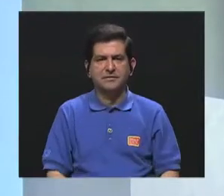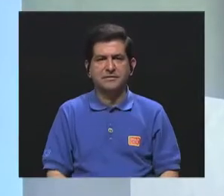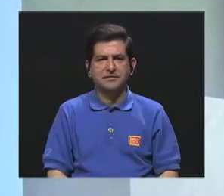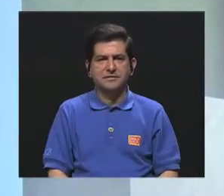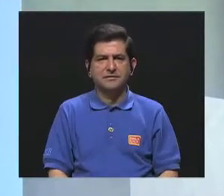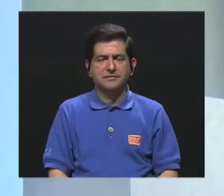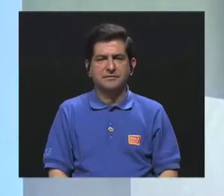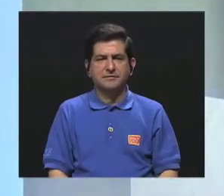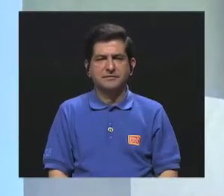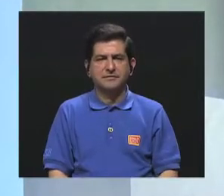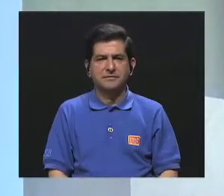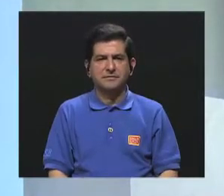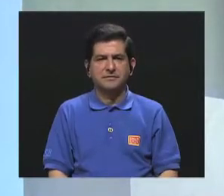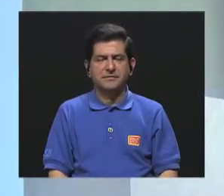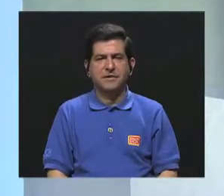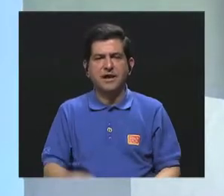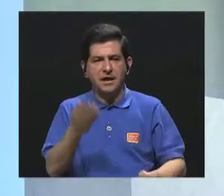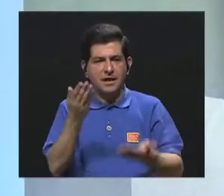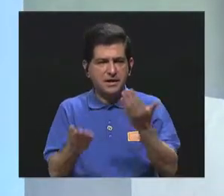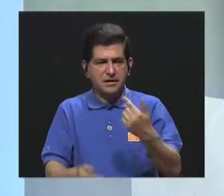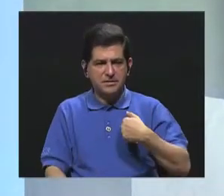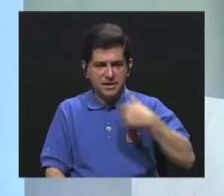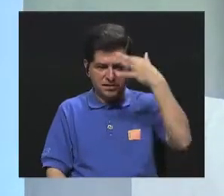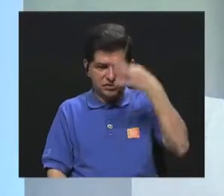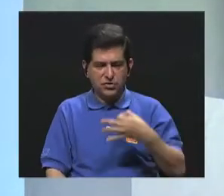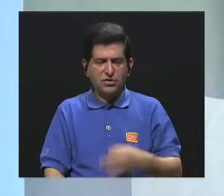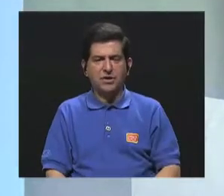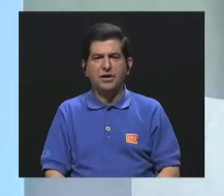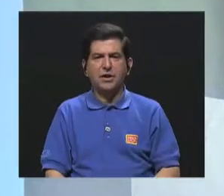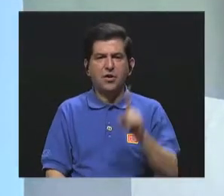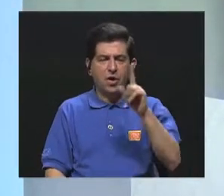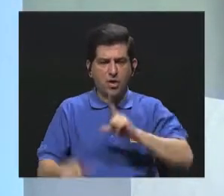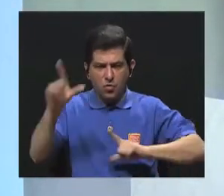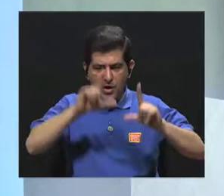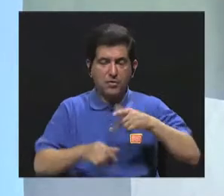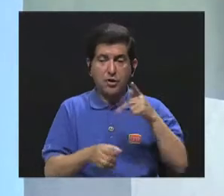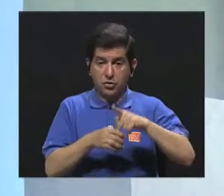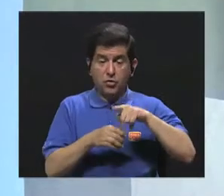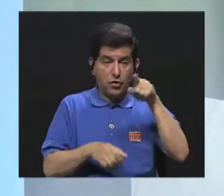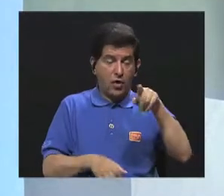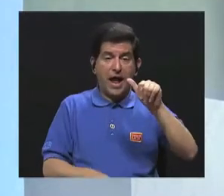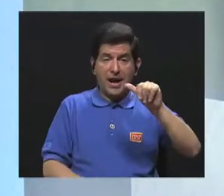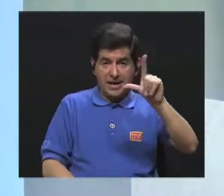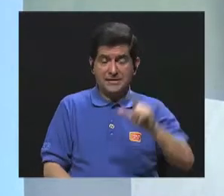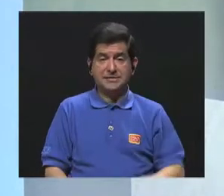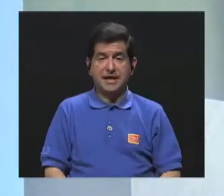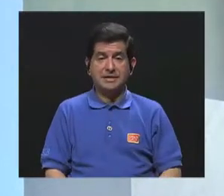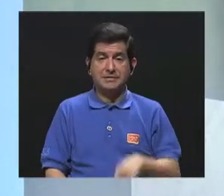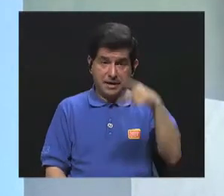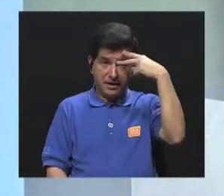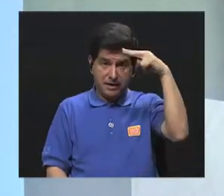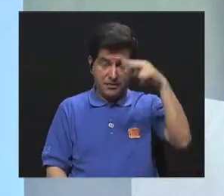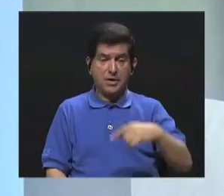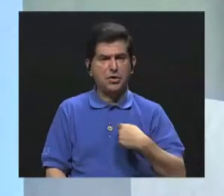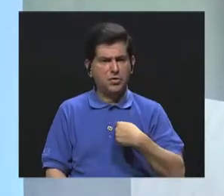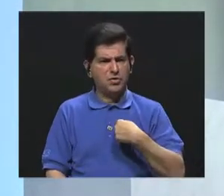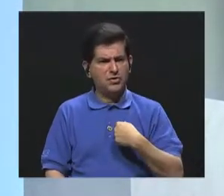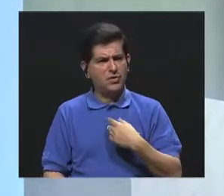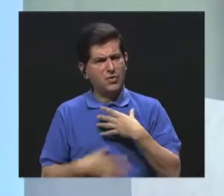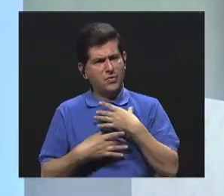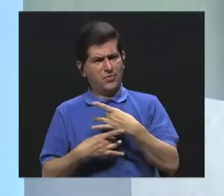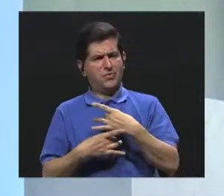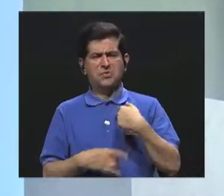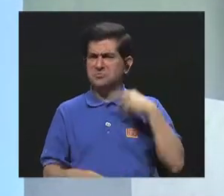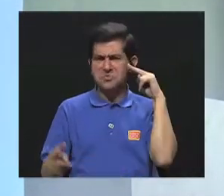por un DocuLab en Guadalajara, en el que participó Alexandra, y me pareció muy interesante. Yo en verdad no conocía mucho